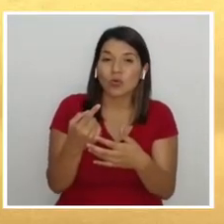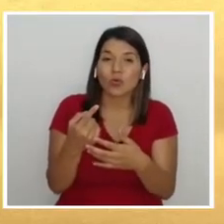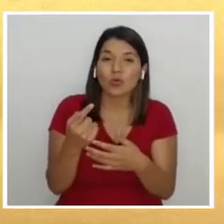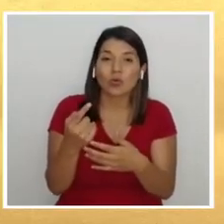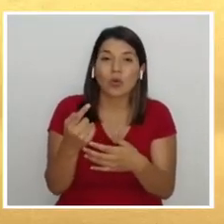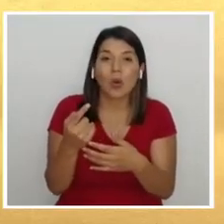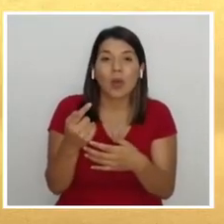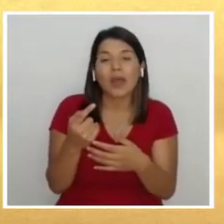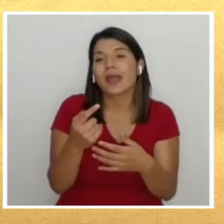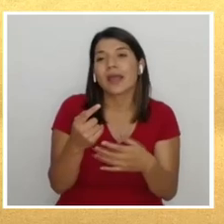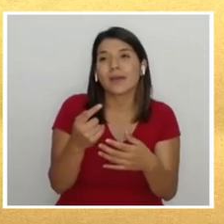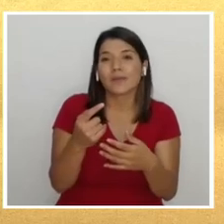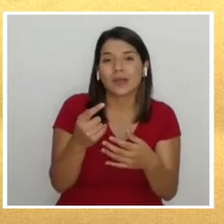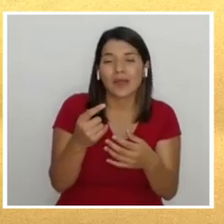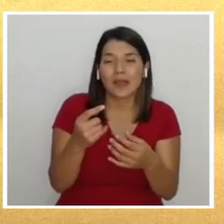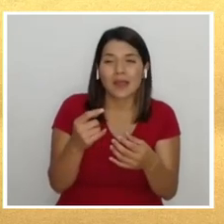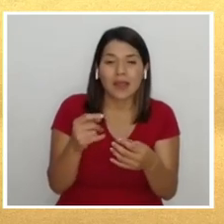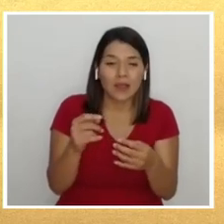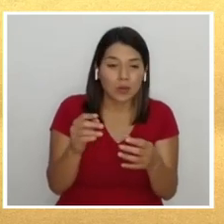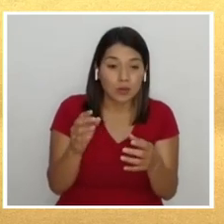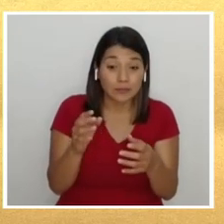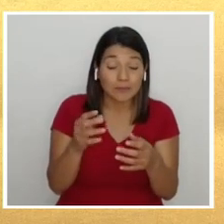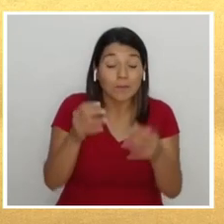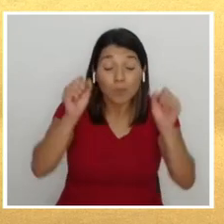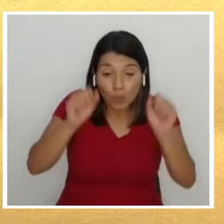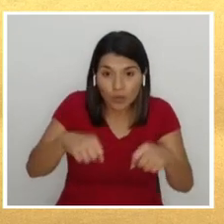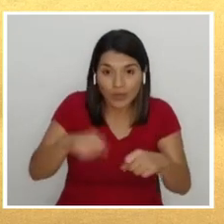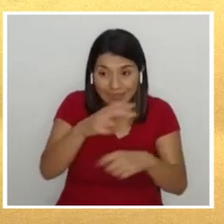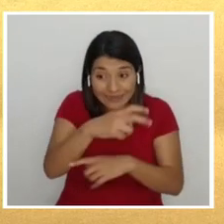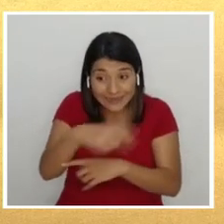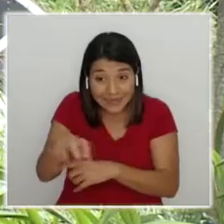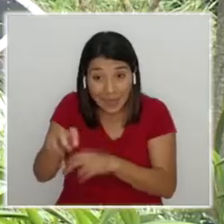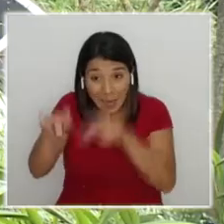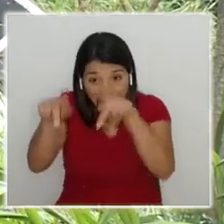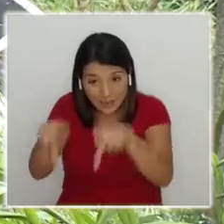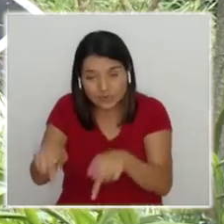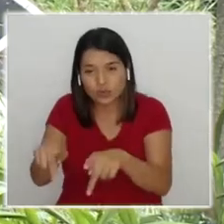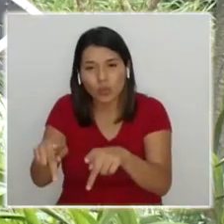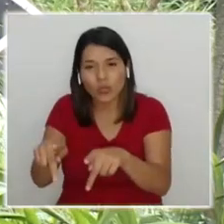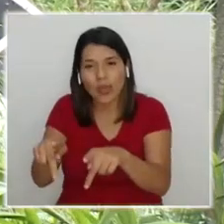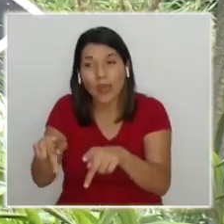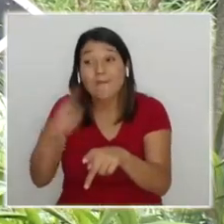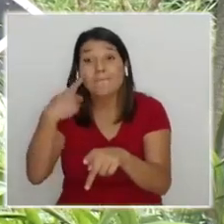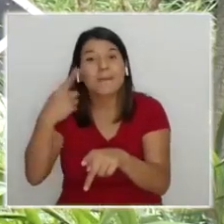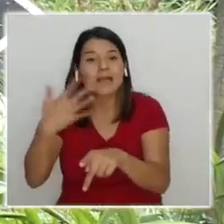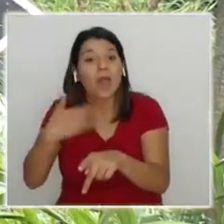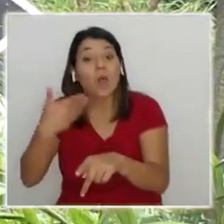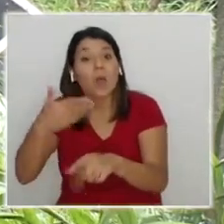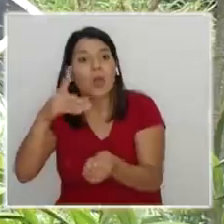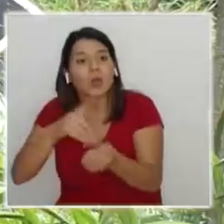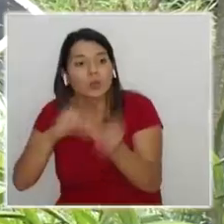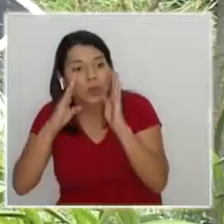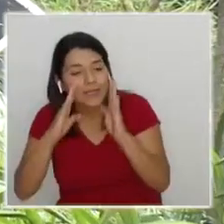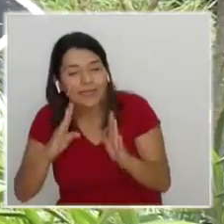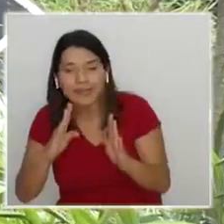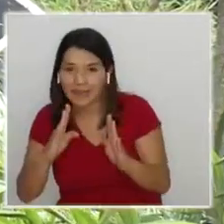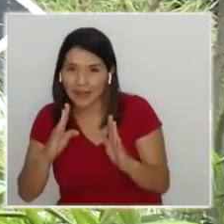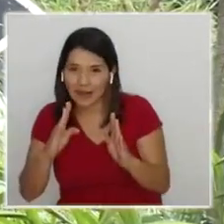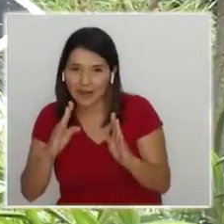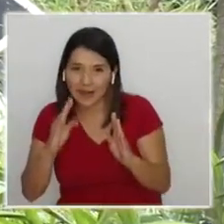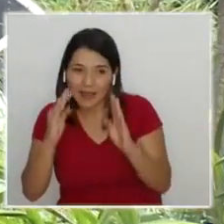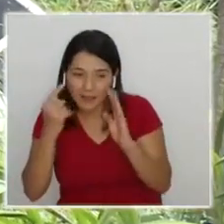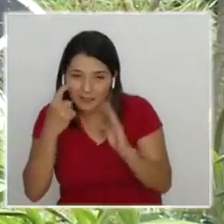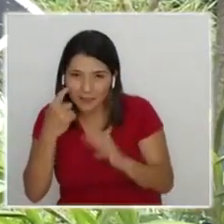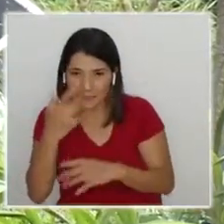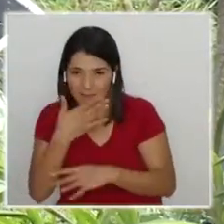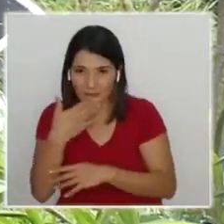en una condición estable, en una condición mejor que como la encontramos. Esa es la misión de nosotros en